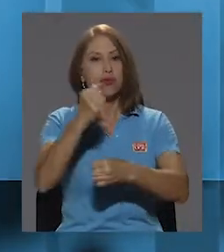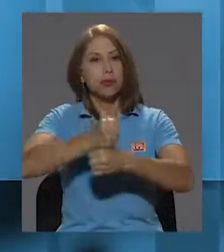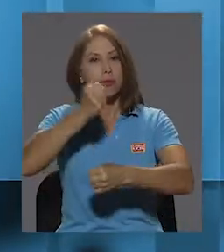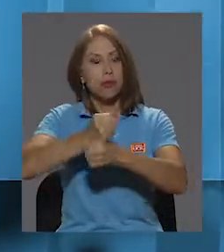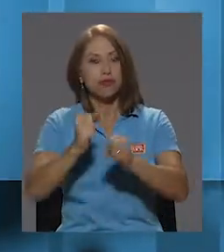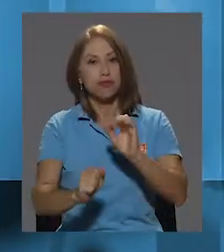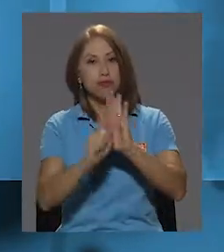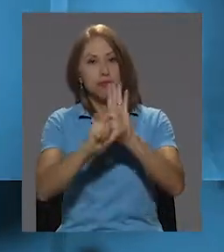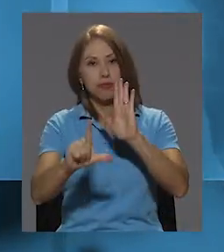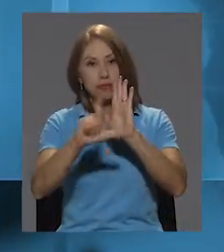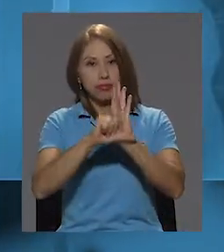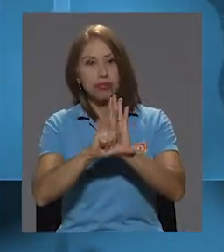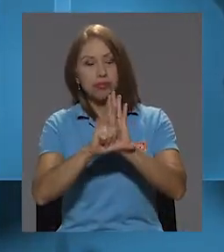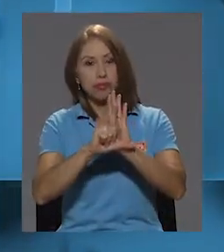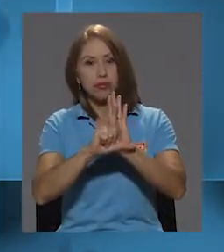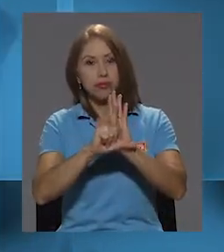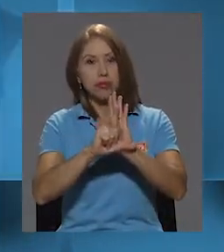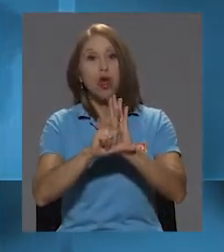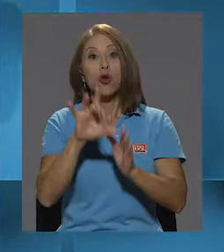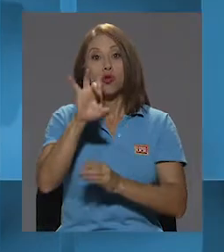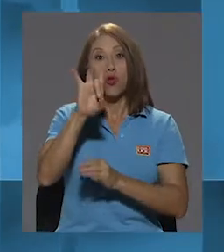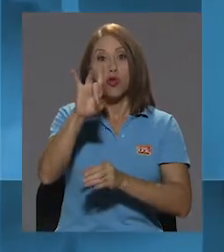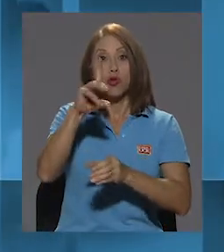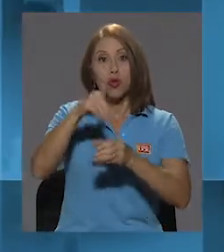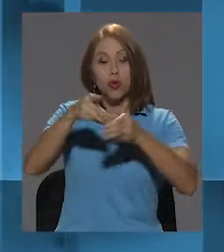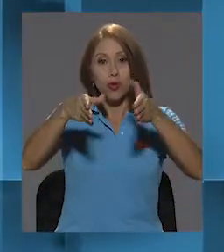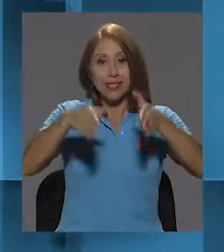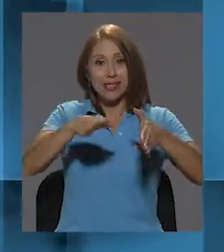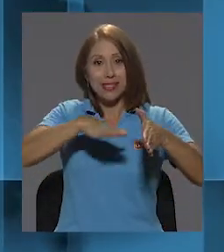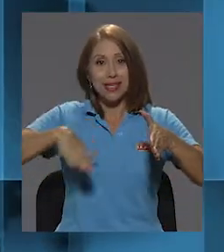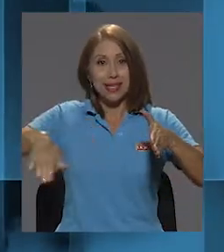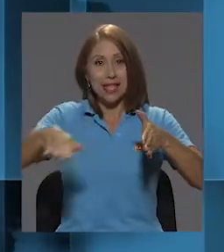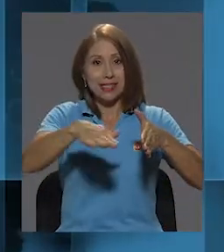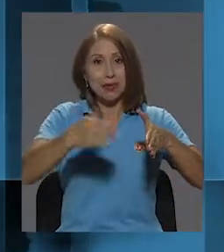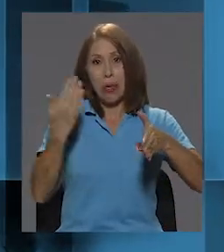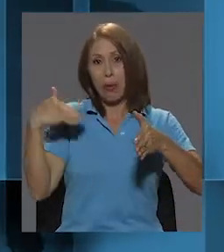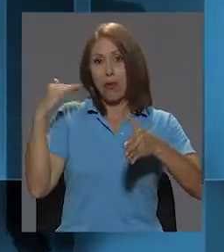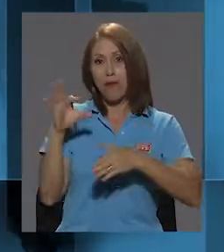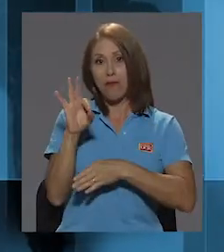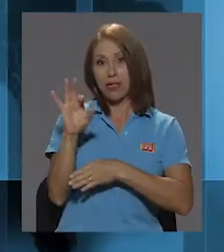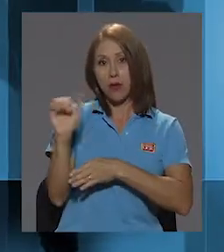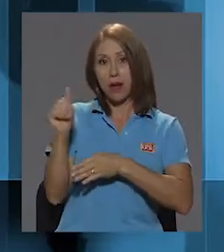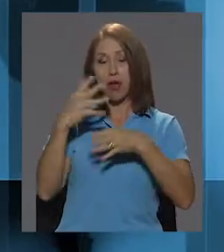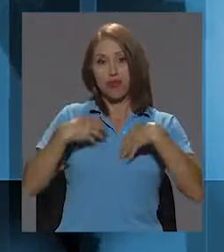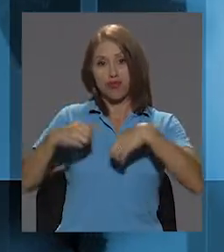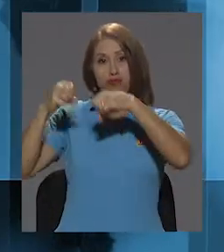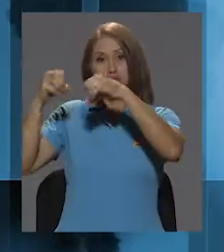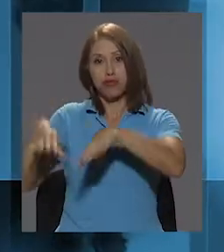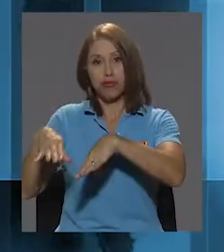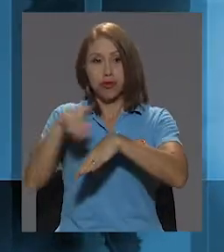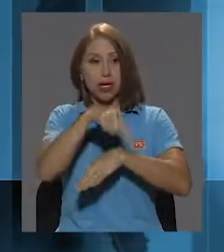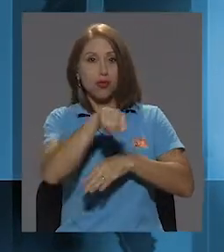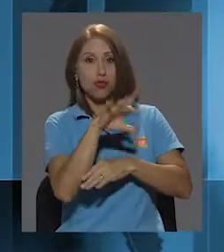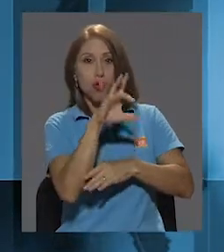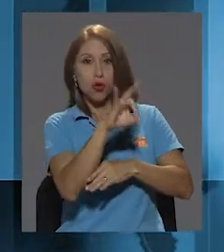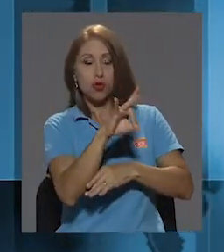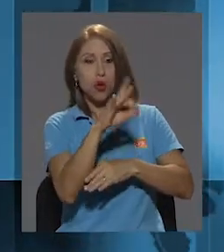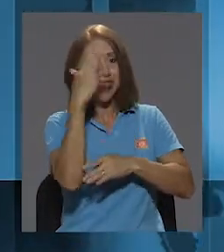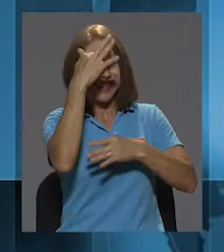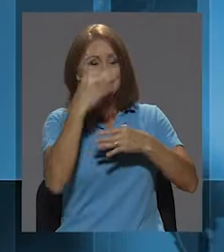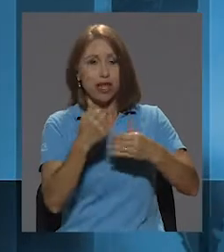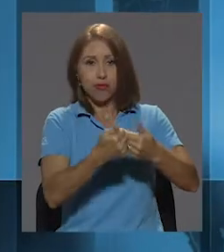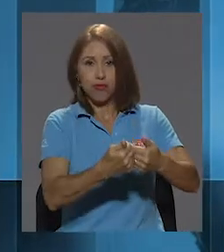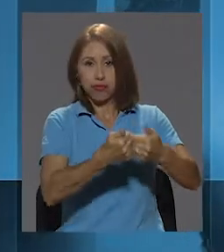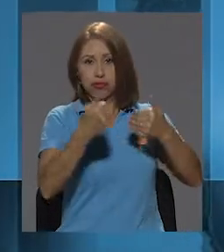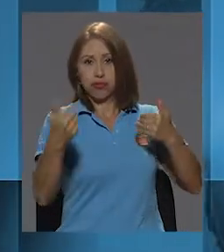en la Asamblea Legislativa. Los 8 congresistas que, tras la renuncia de Fabricio Alvarado, decidieron separarse de esta